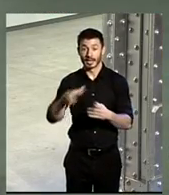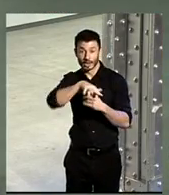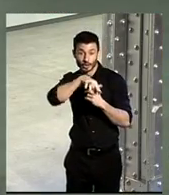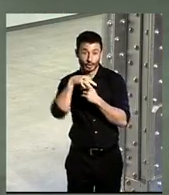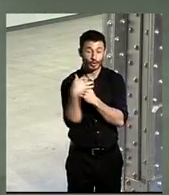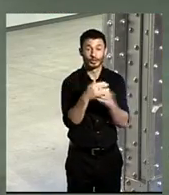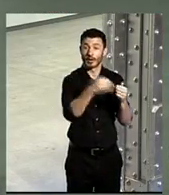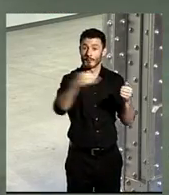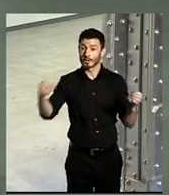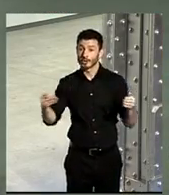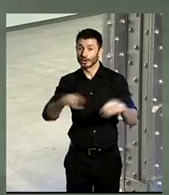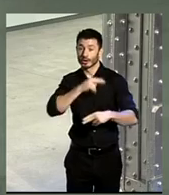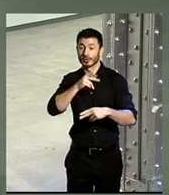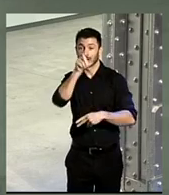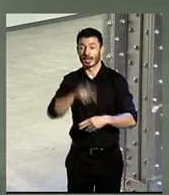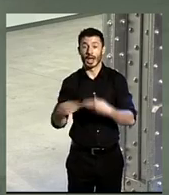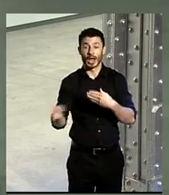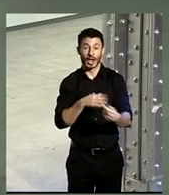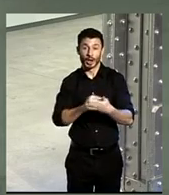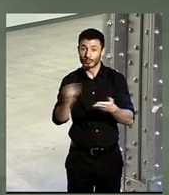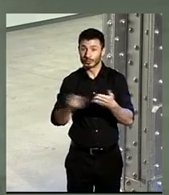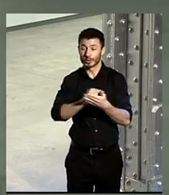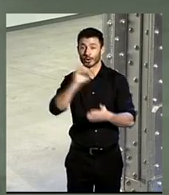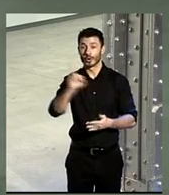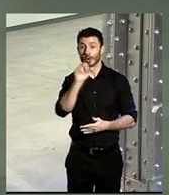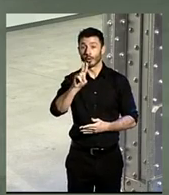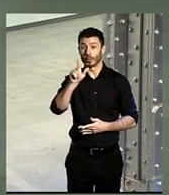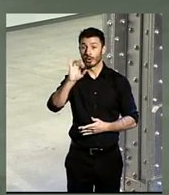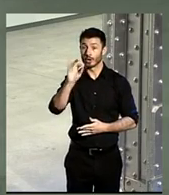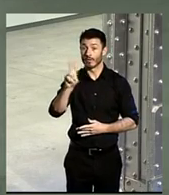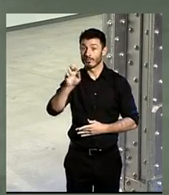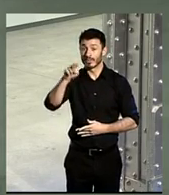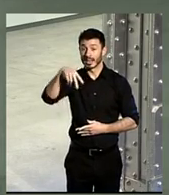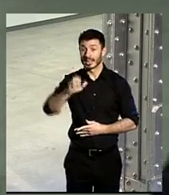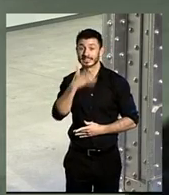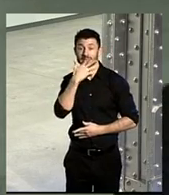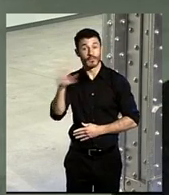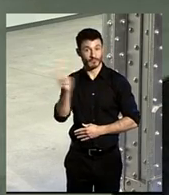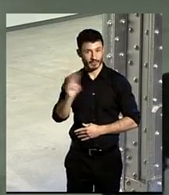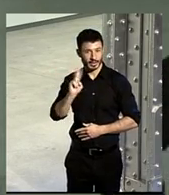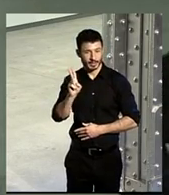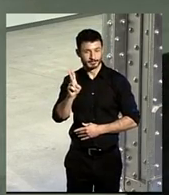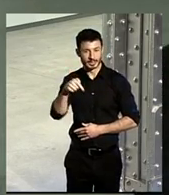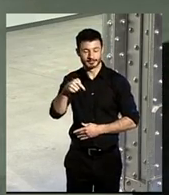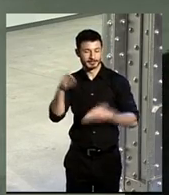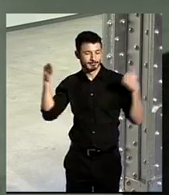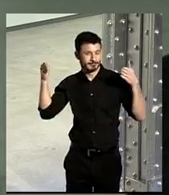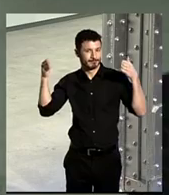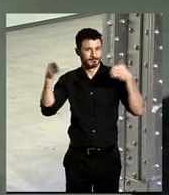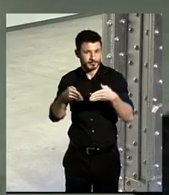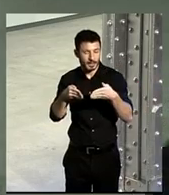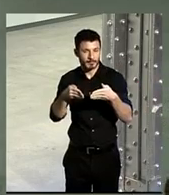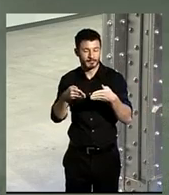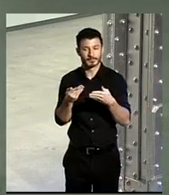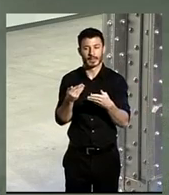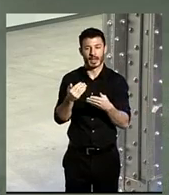Verne, Los límites de la imaginación, queríamos centrarnos en una cuestión espinosa, tal vez polémica, que